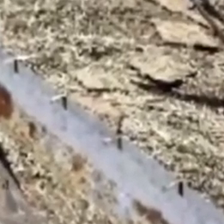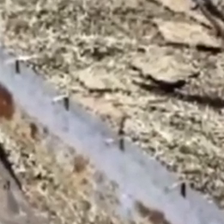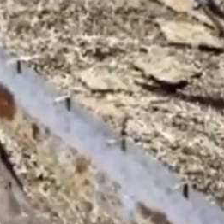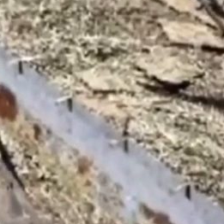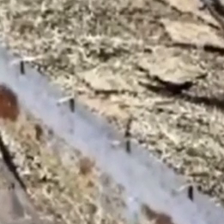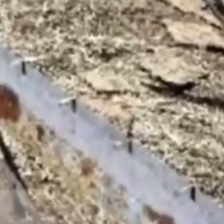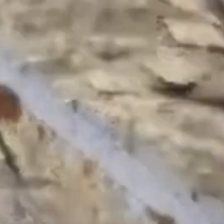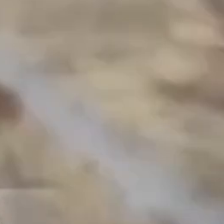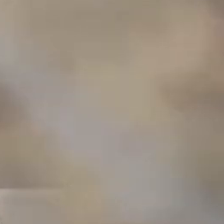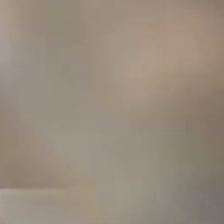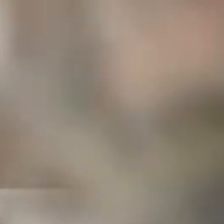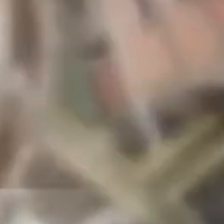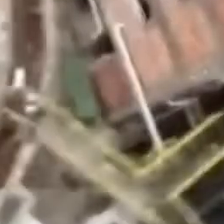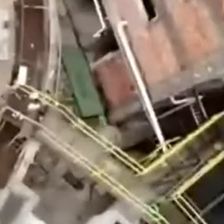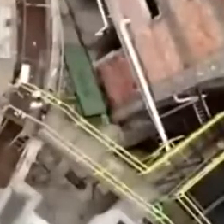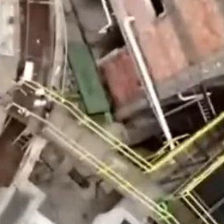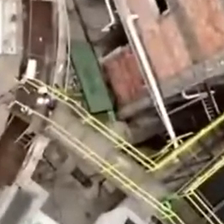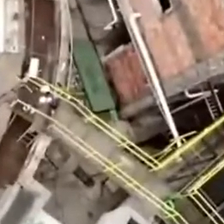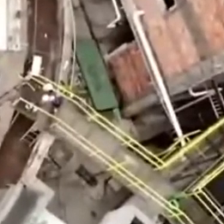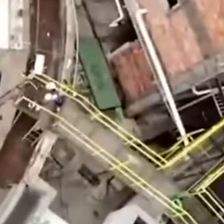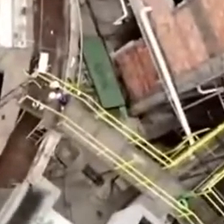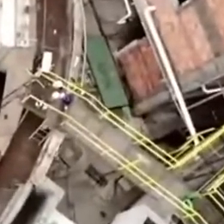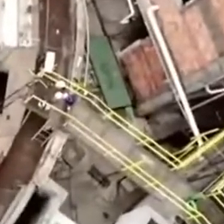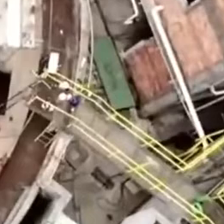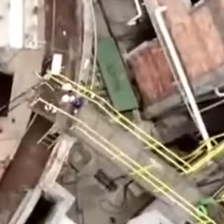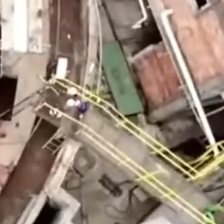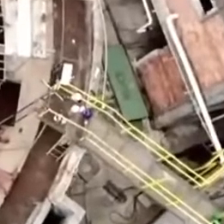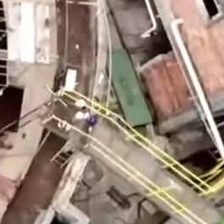incrementamos la producción de combustible al doble.